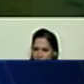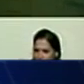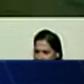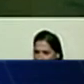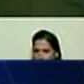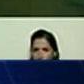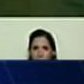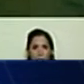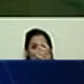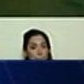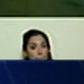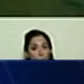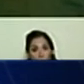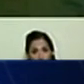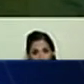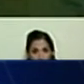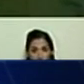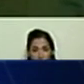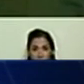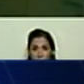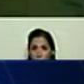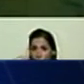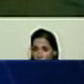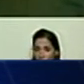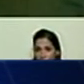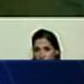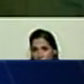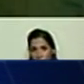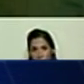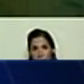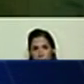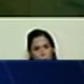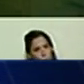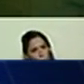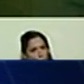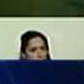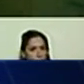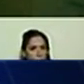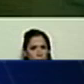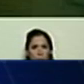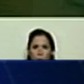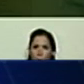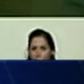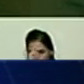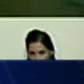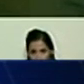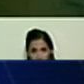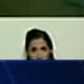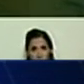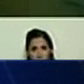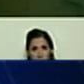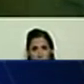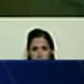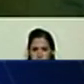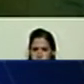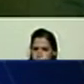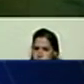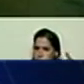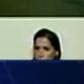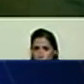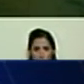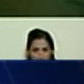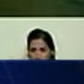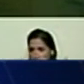líderes políticos de la región. Nosotros observamos y respetamos. Cada quien se da su gobierno, cada quien